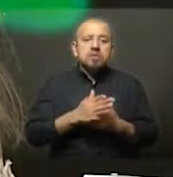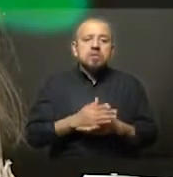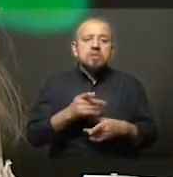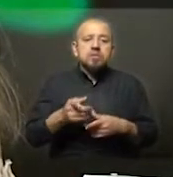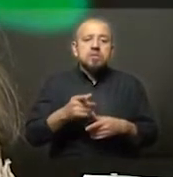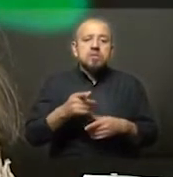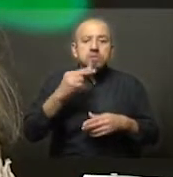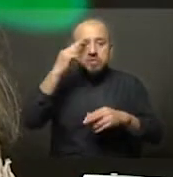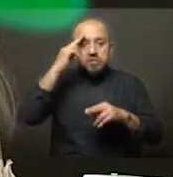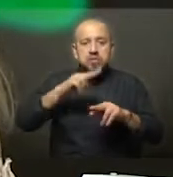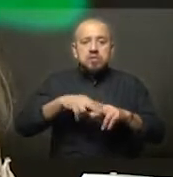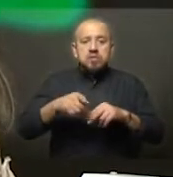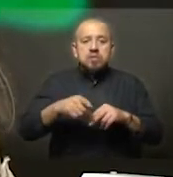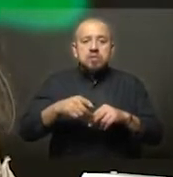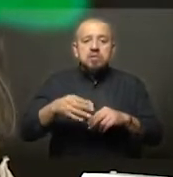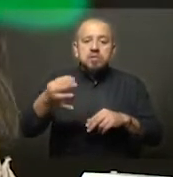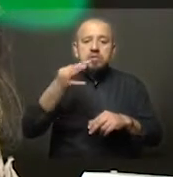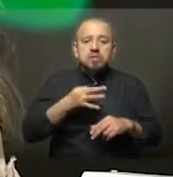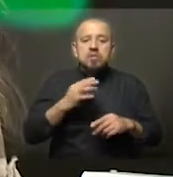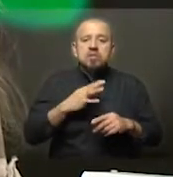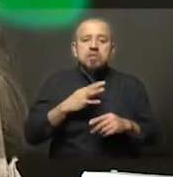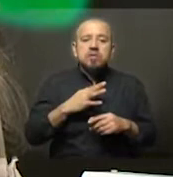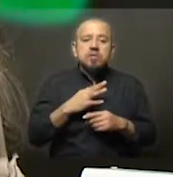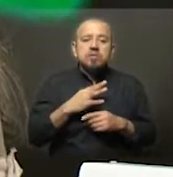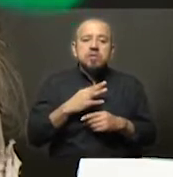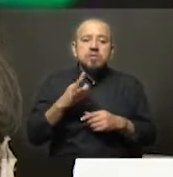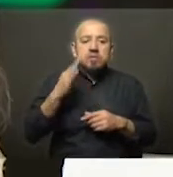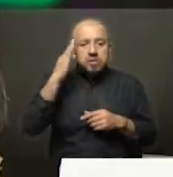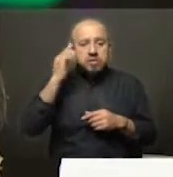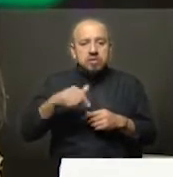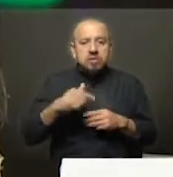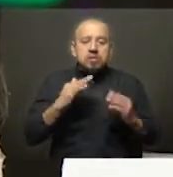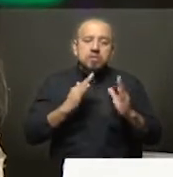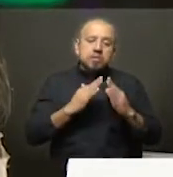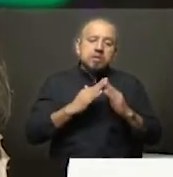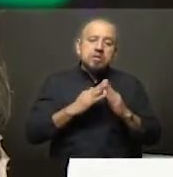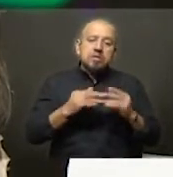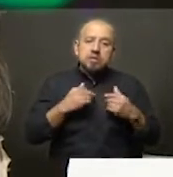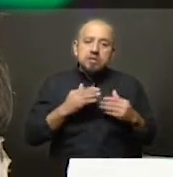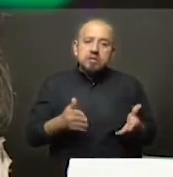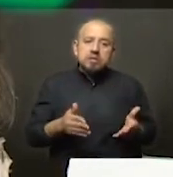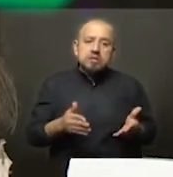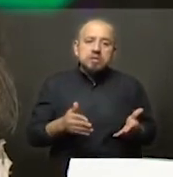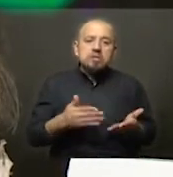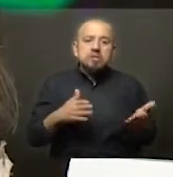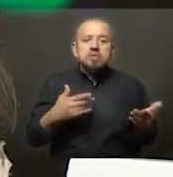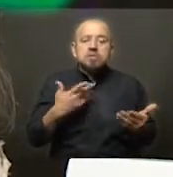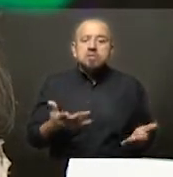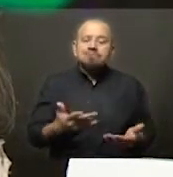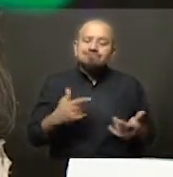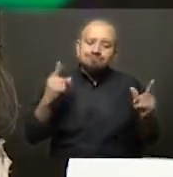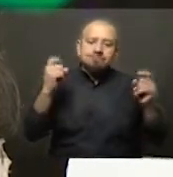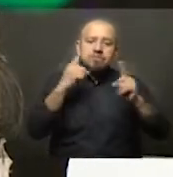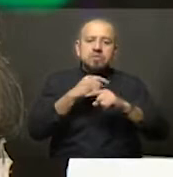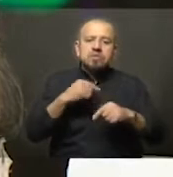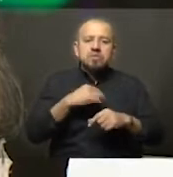se enfermó Me dijo Mira vos sabes que yo vengo de un lugar muy humilde este y me costó mucho estar